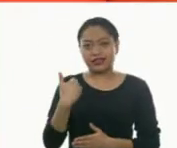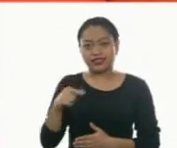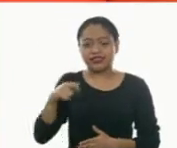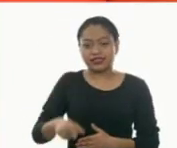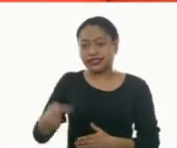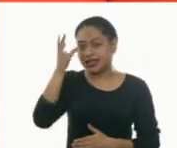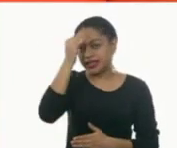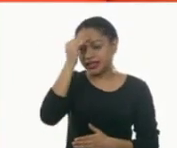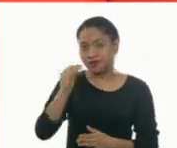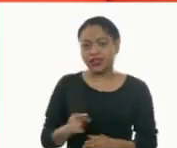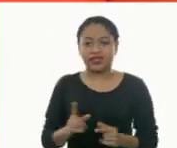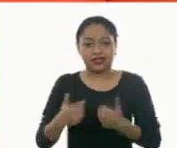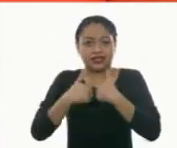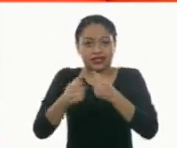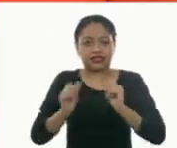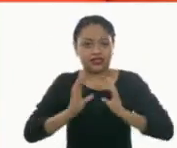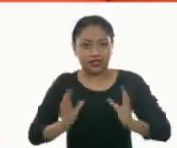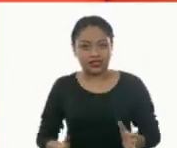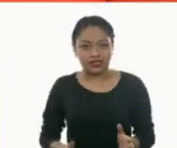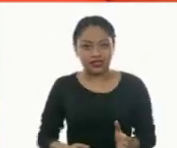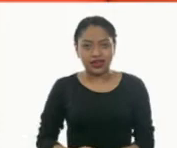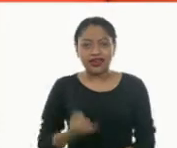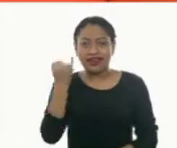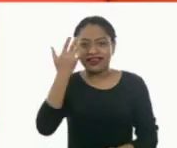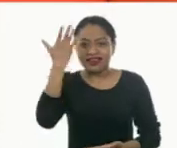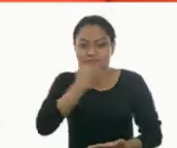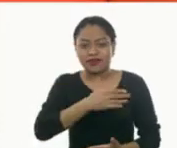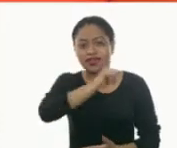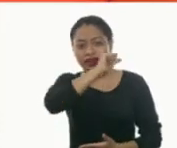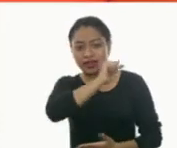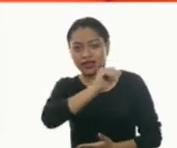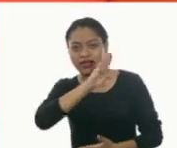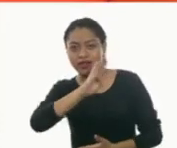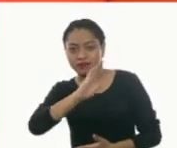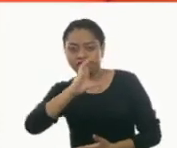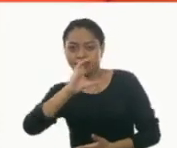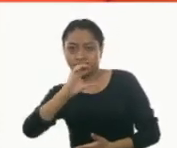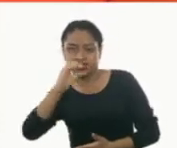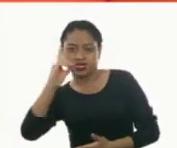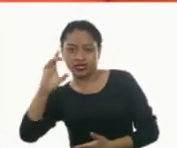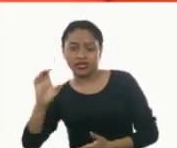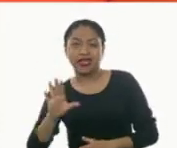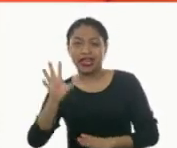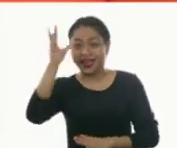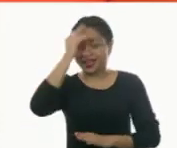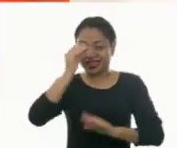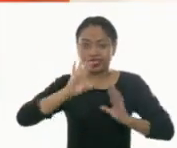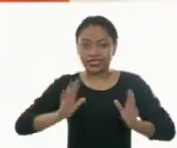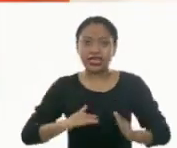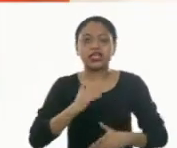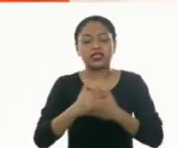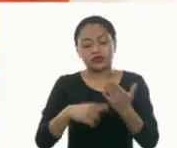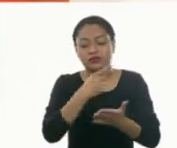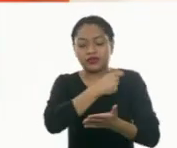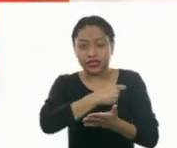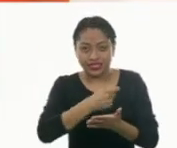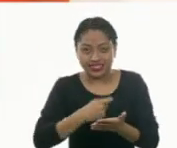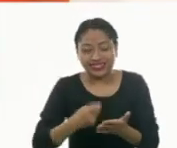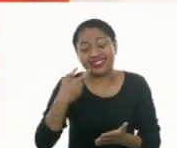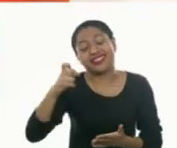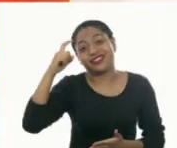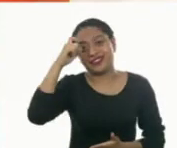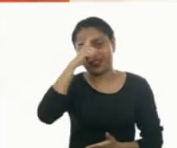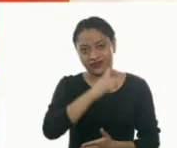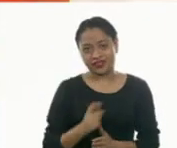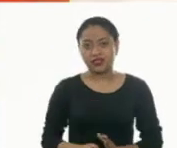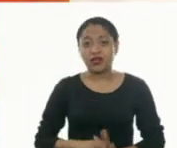ya interiorizado el símbolo, el alfabeto para poder plasmarlo luego en el papel. Entonces, cuando tú le